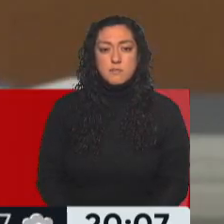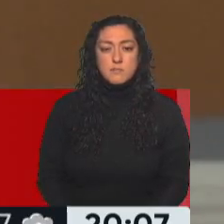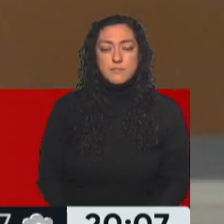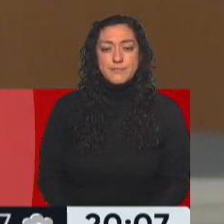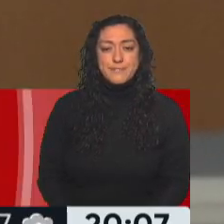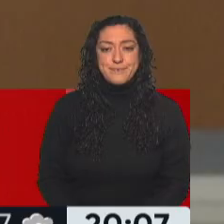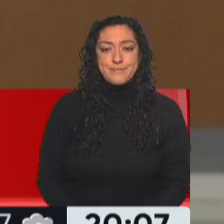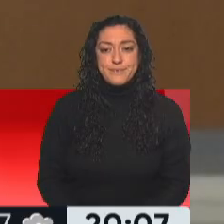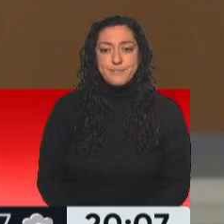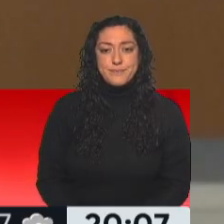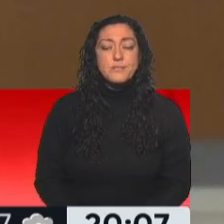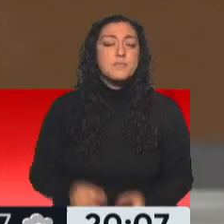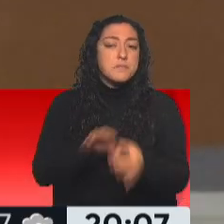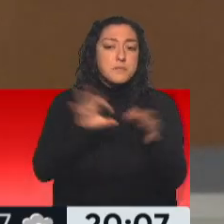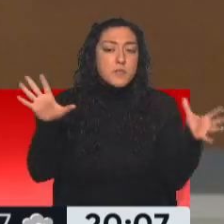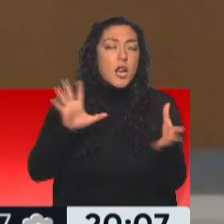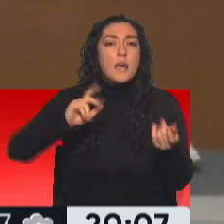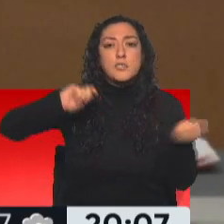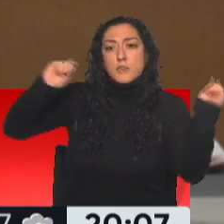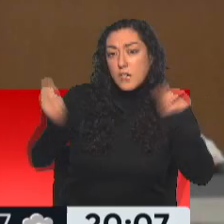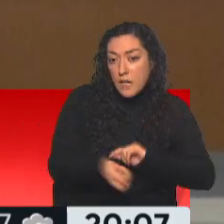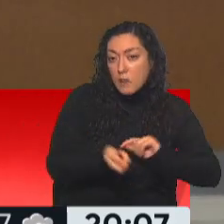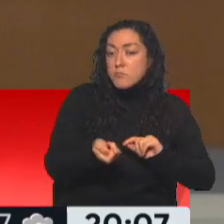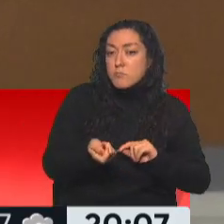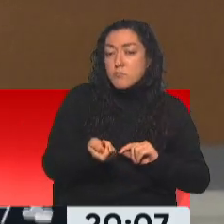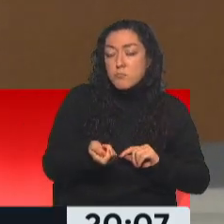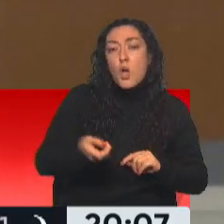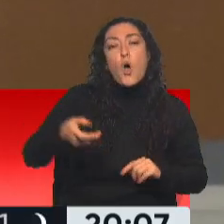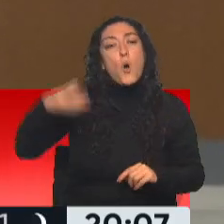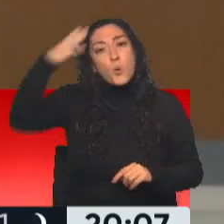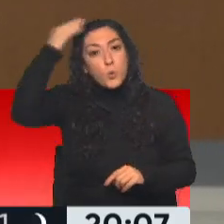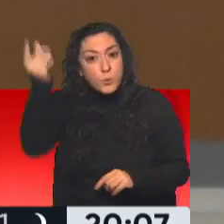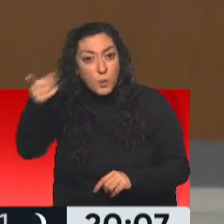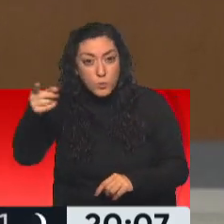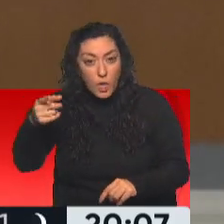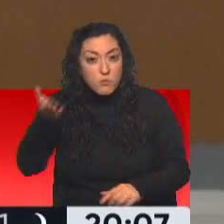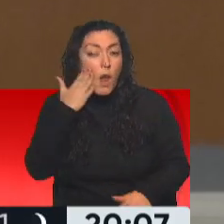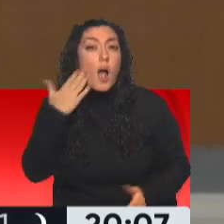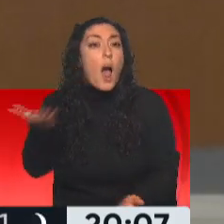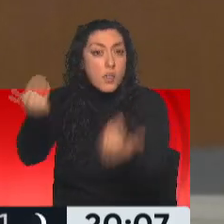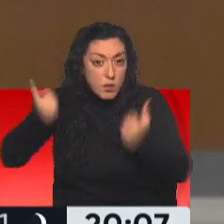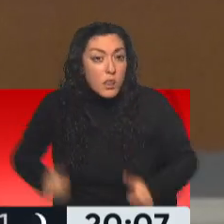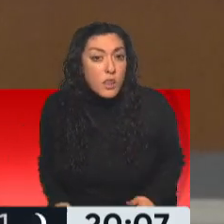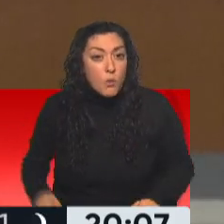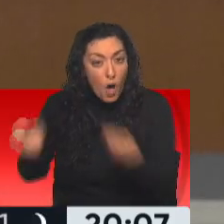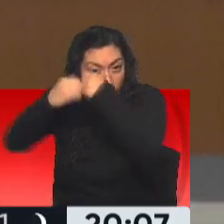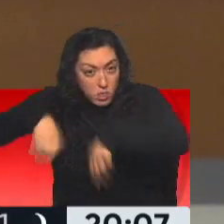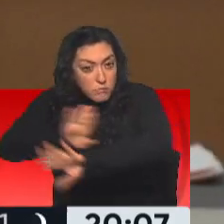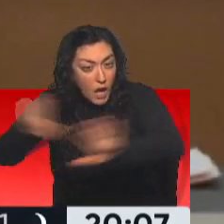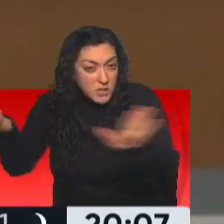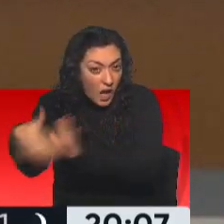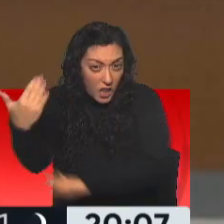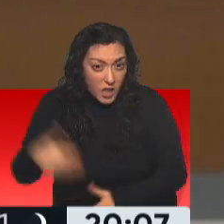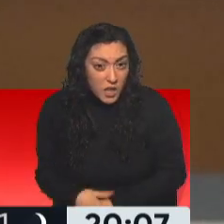El proyecto democrático de cambio. Señor González Urrutia, de la cara, salga de su escondite. No sea cobarde.